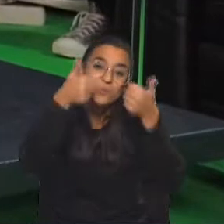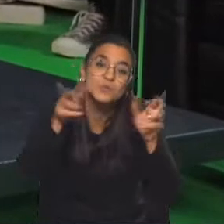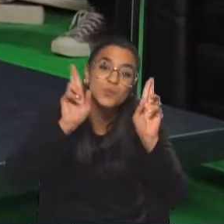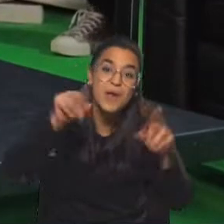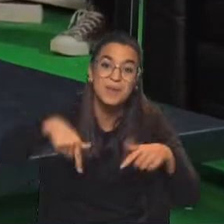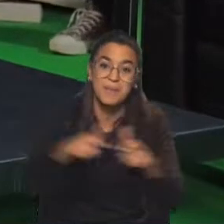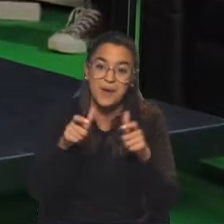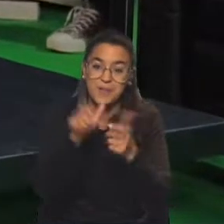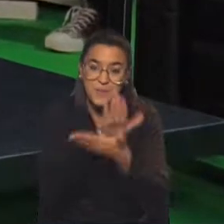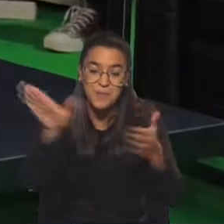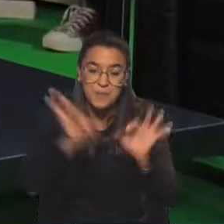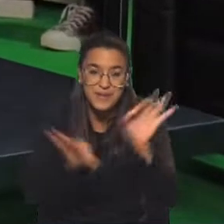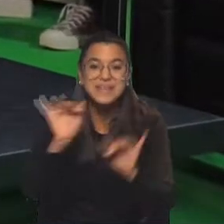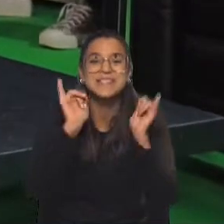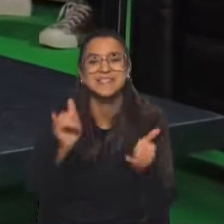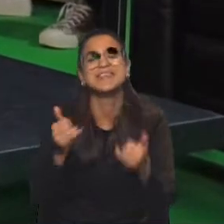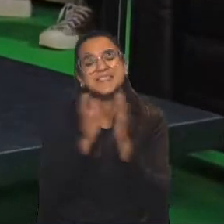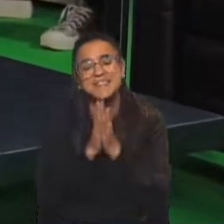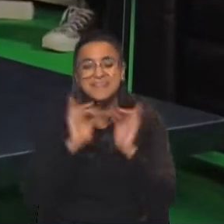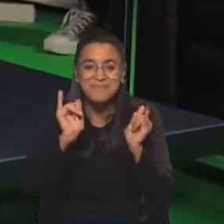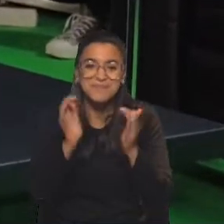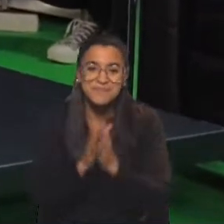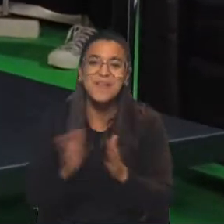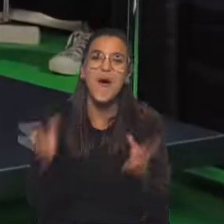película, con este proyecto. Ay, sí, que sea con la mejor, por favor, sí.